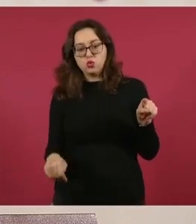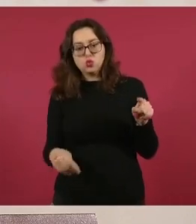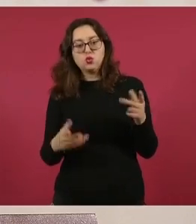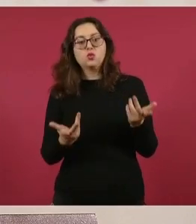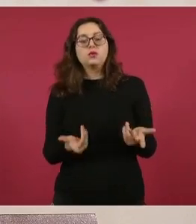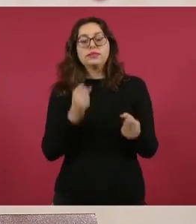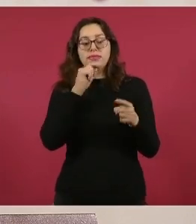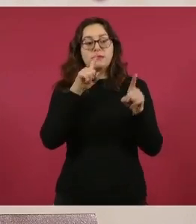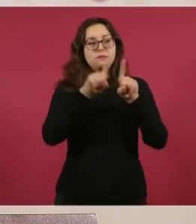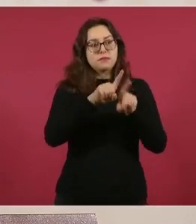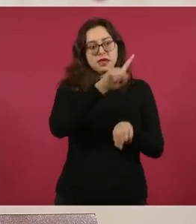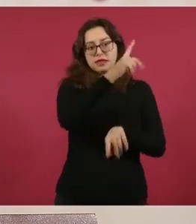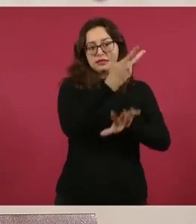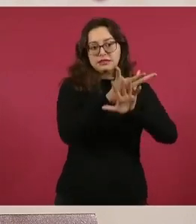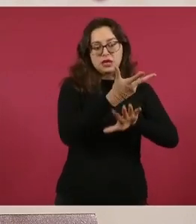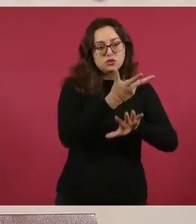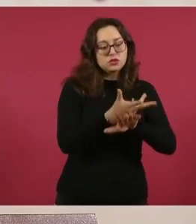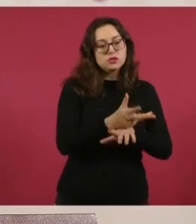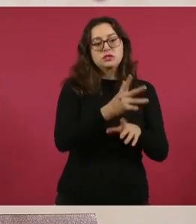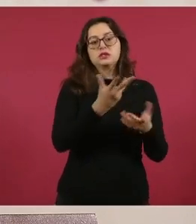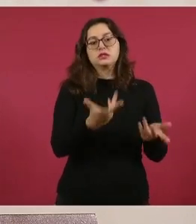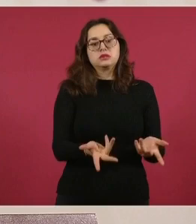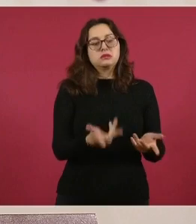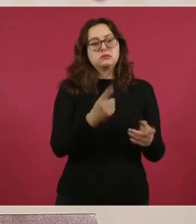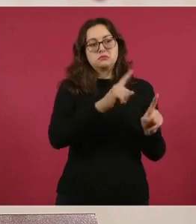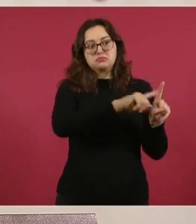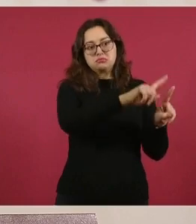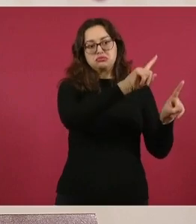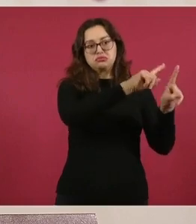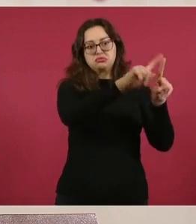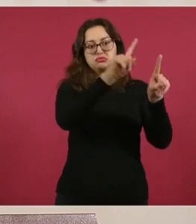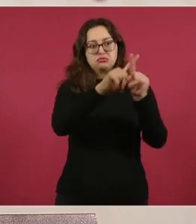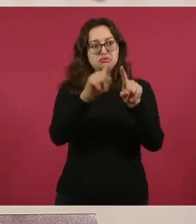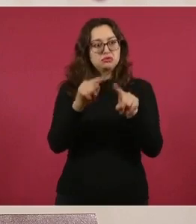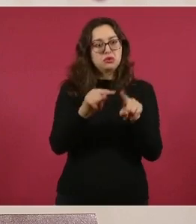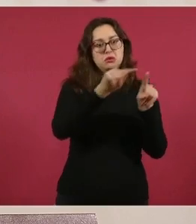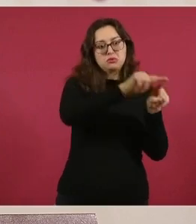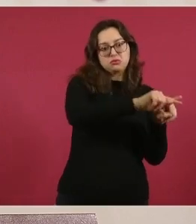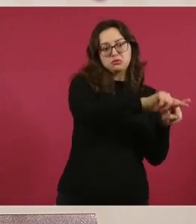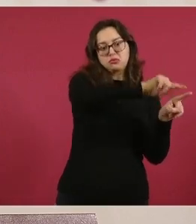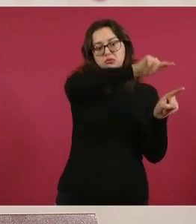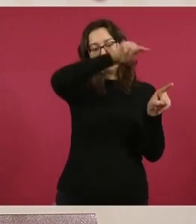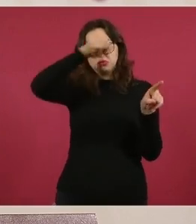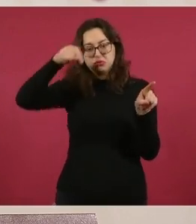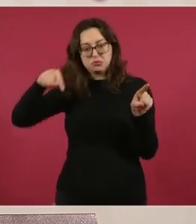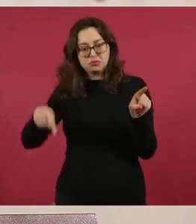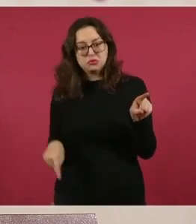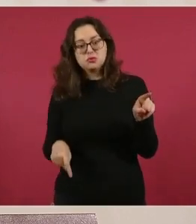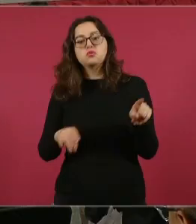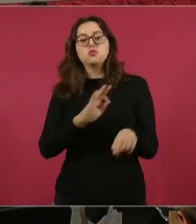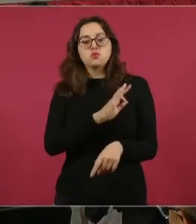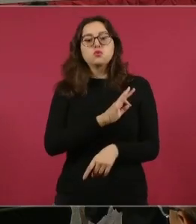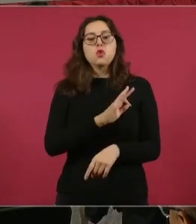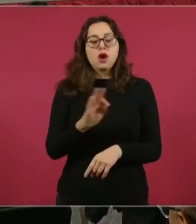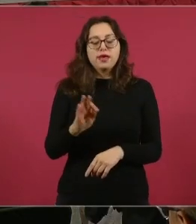Atlanta, Los Ángeles, Chicago, Denver, Miami, Houston, Dallas,